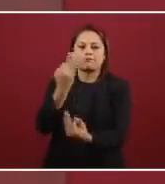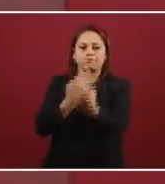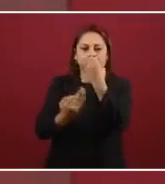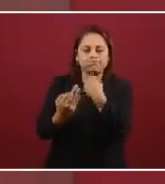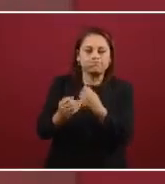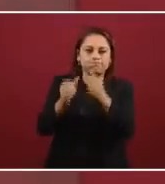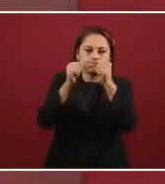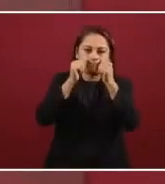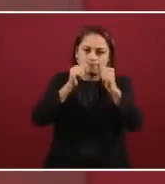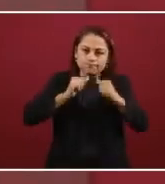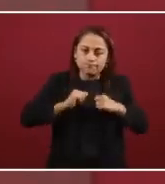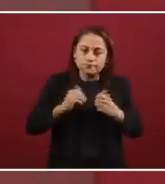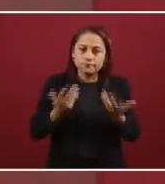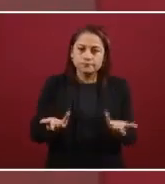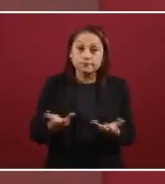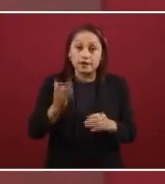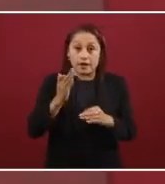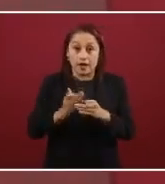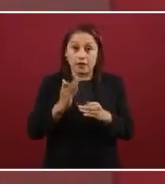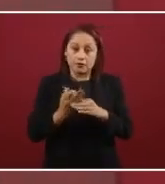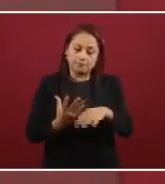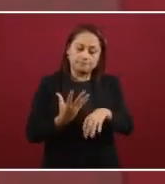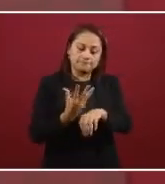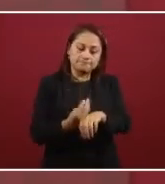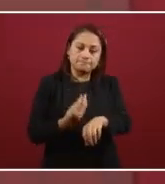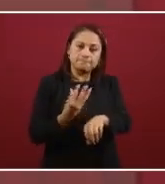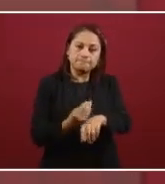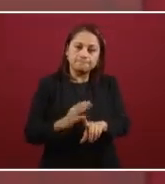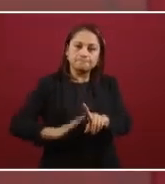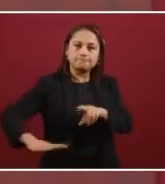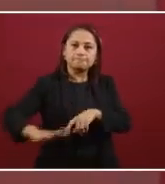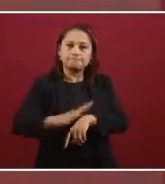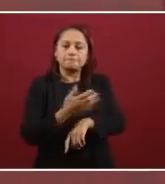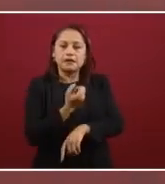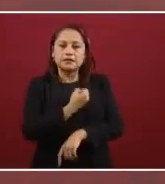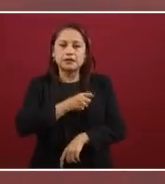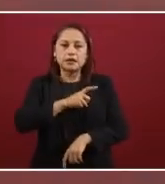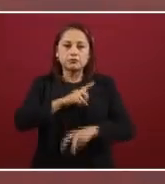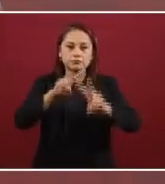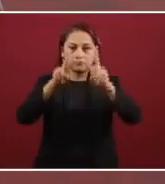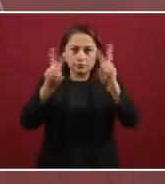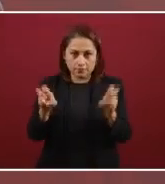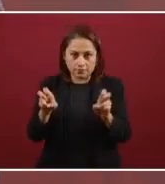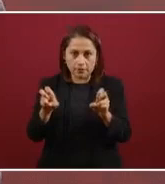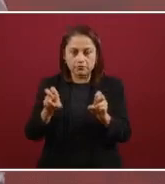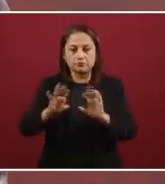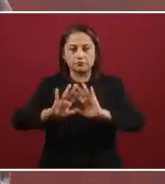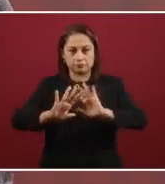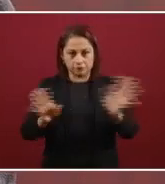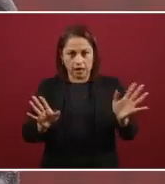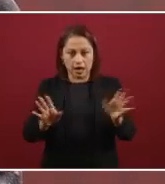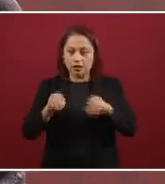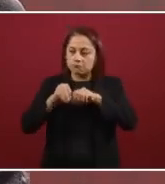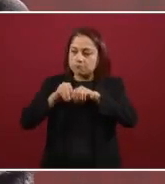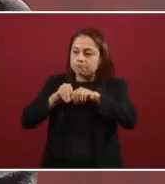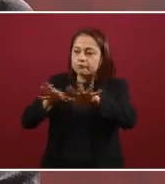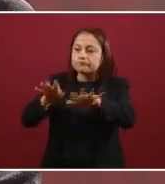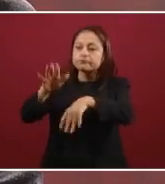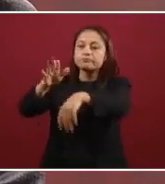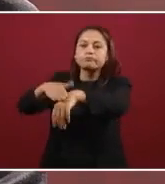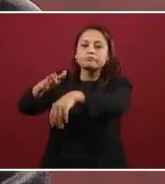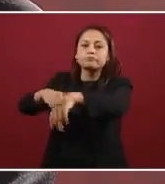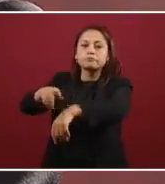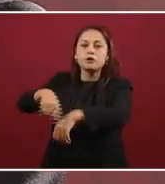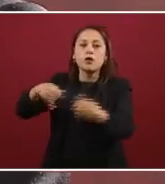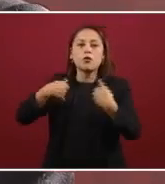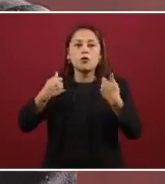infraestructura para que los jóvenes puedan acudir a centros de orientación